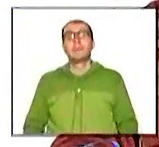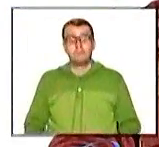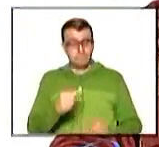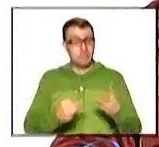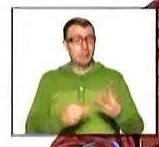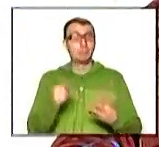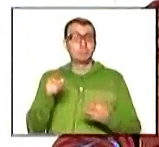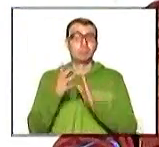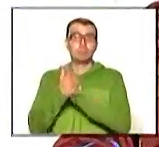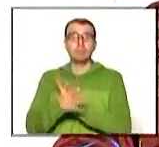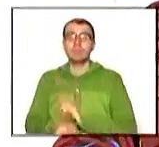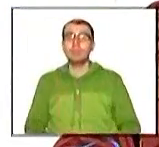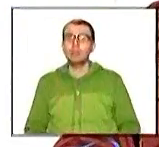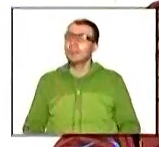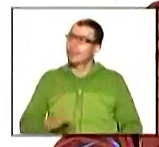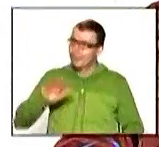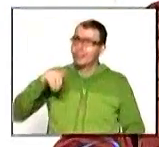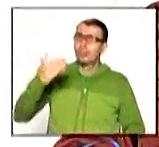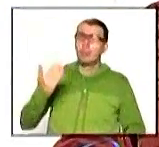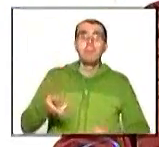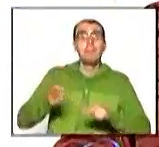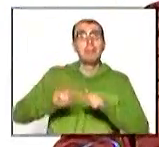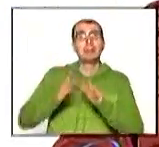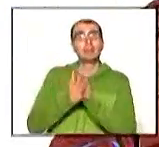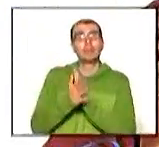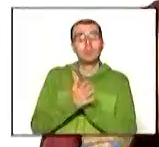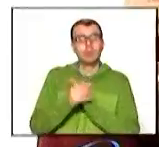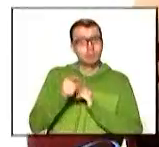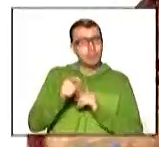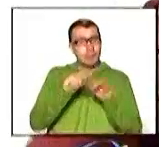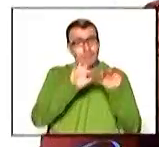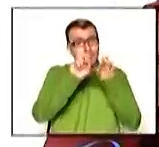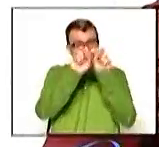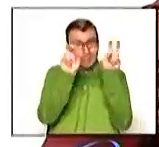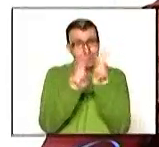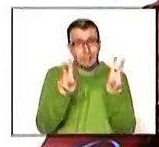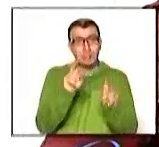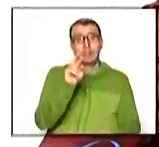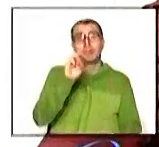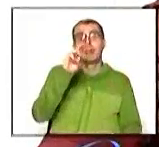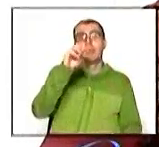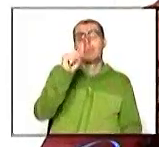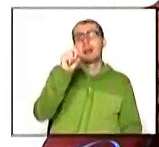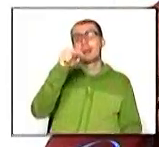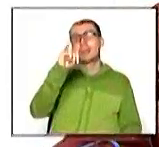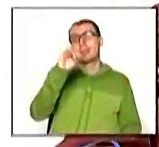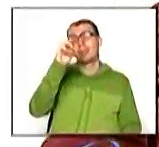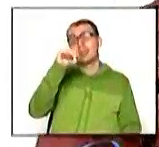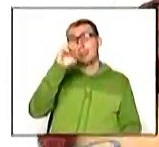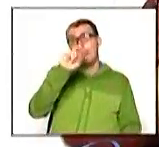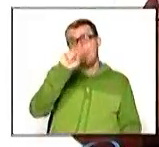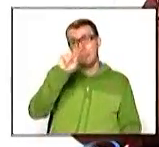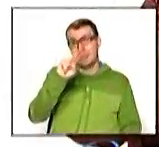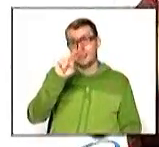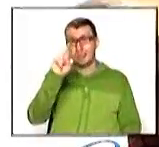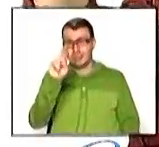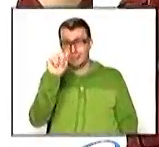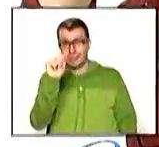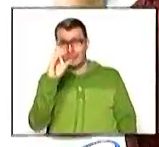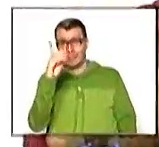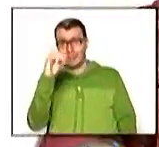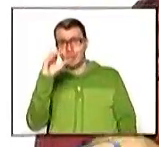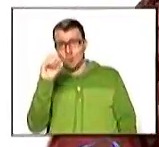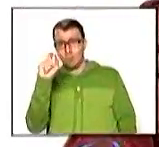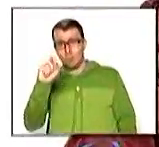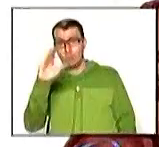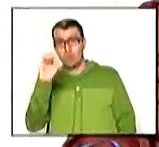adelante porque seguramente por manimesradio.com vamos a hacer el programa La Ruta del Éxito para todo el